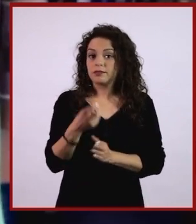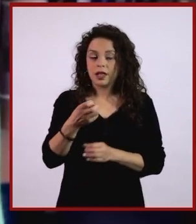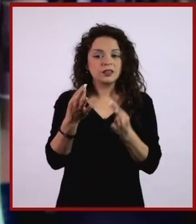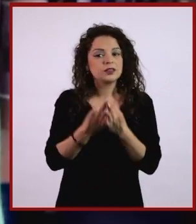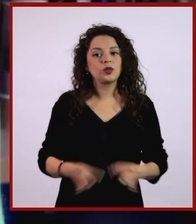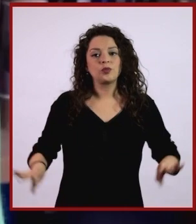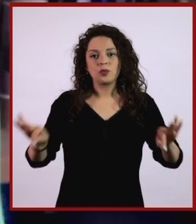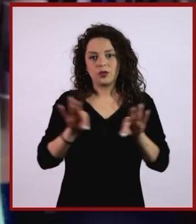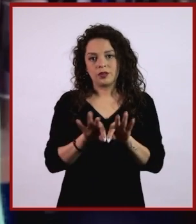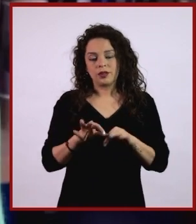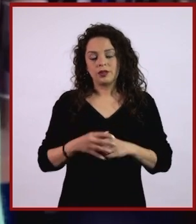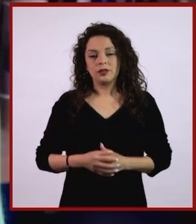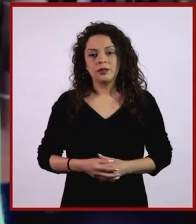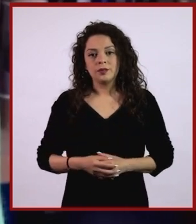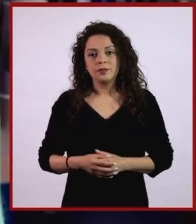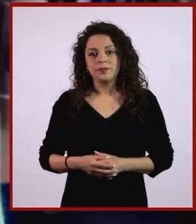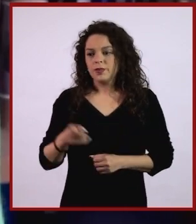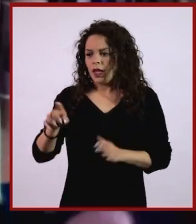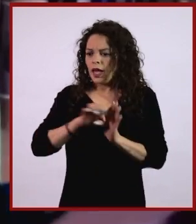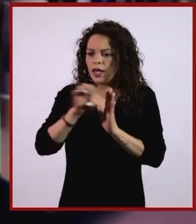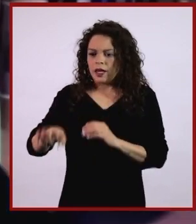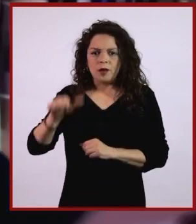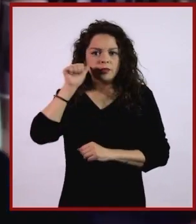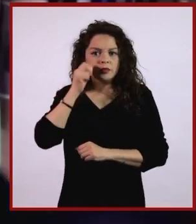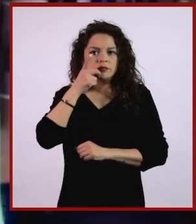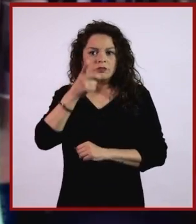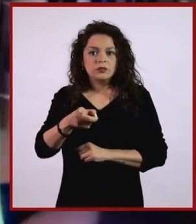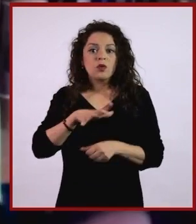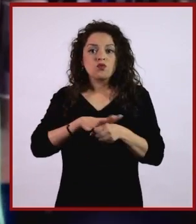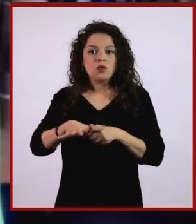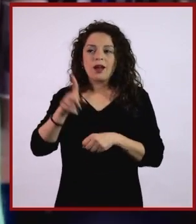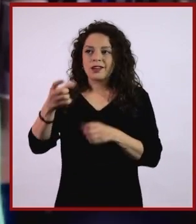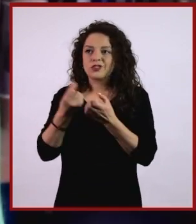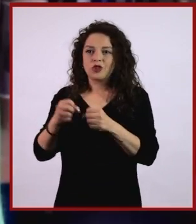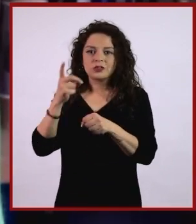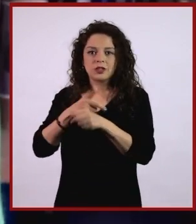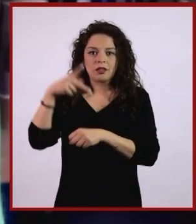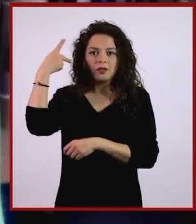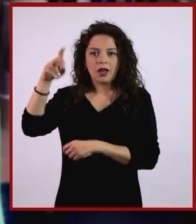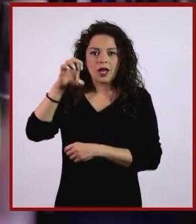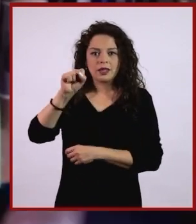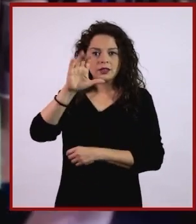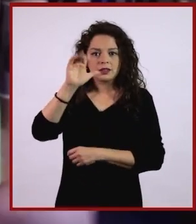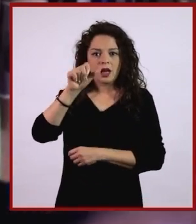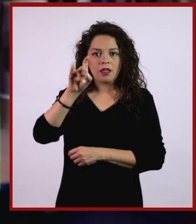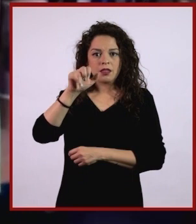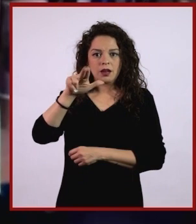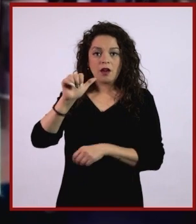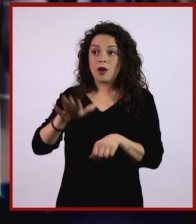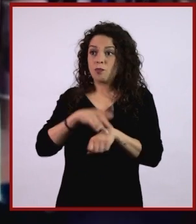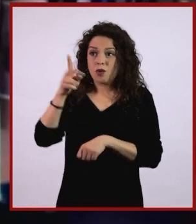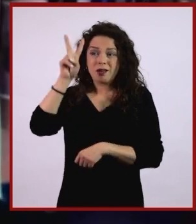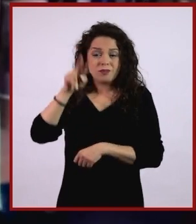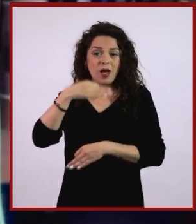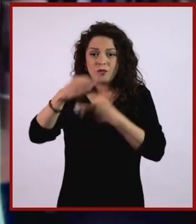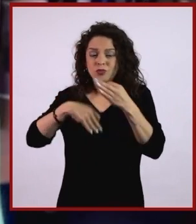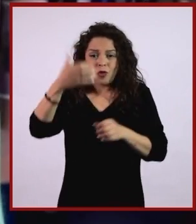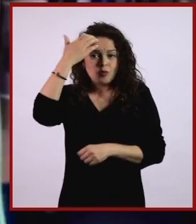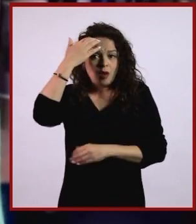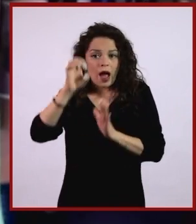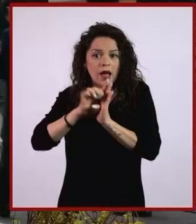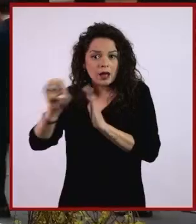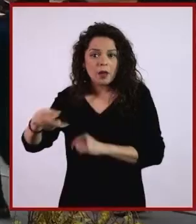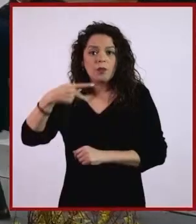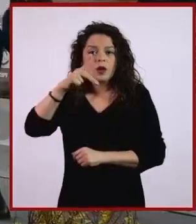sería una clave para la cohesión social. Y quizá siempre el ejemplo que mencionamos son las sociedades escandinavas, porque pues, son el ejemplo más conocido. Pero